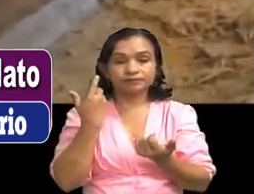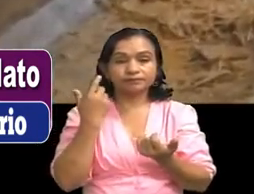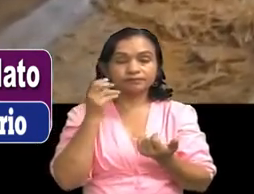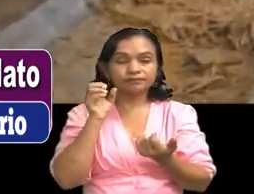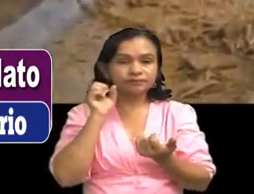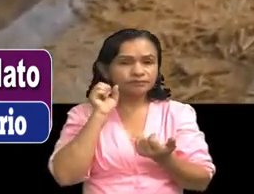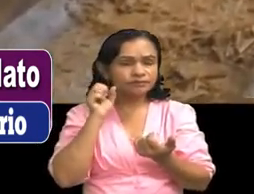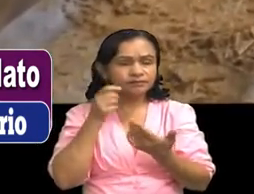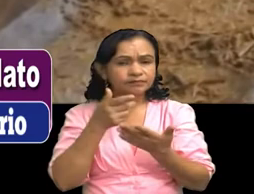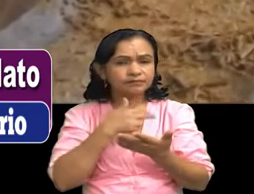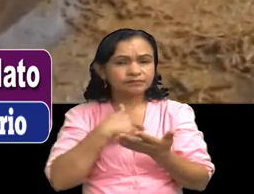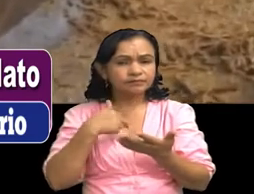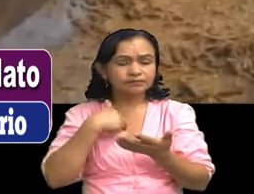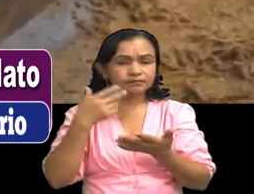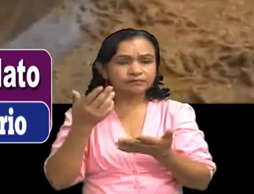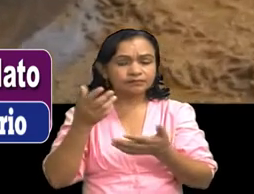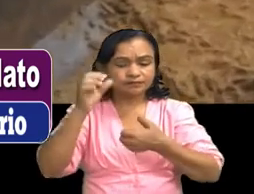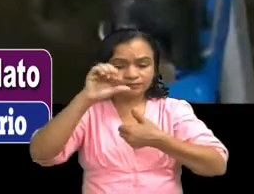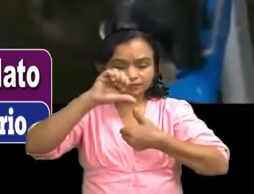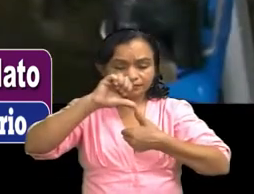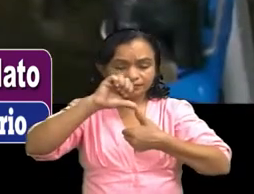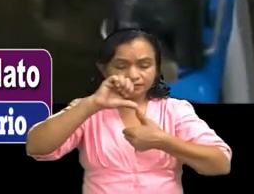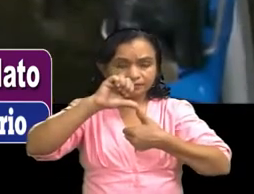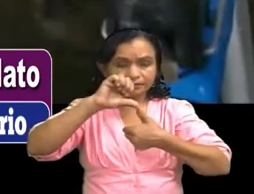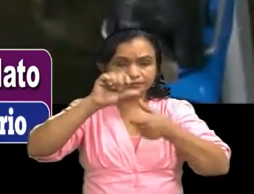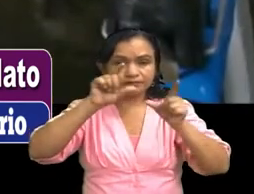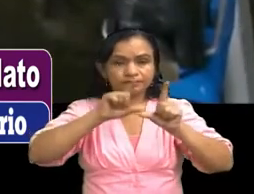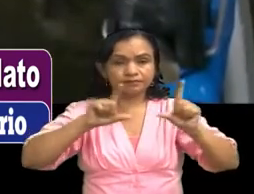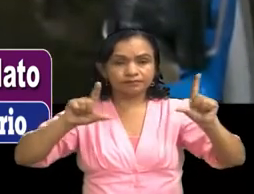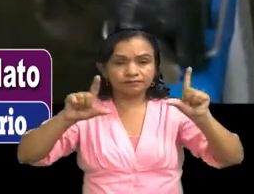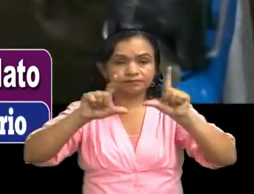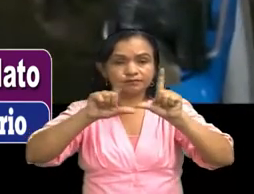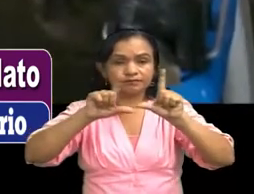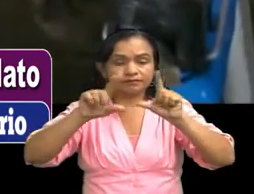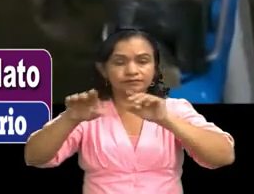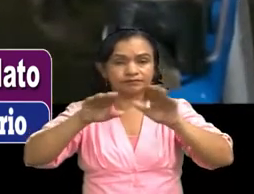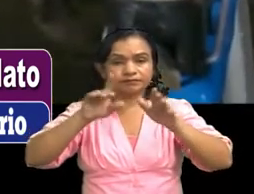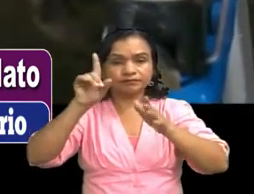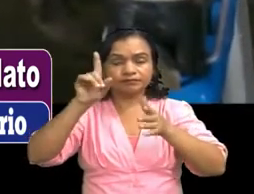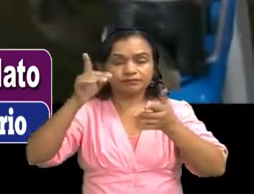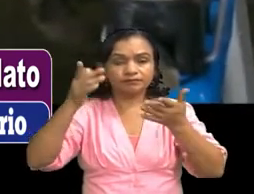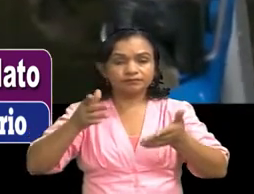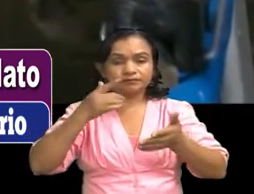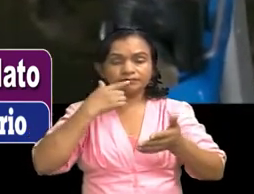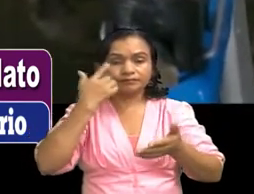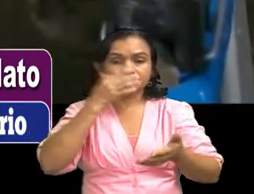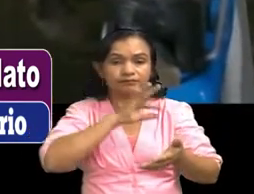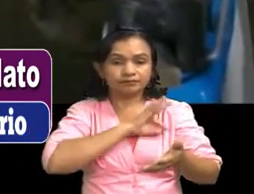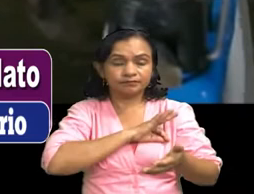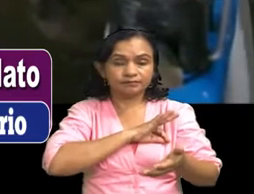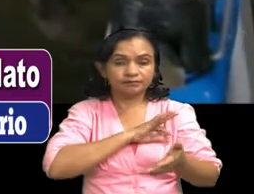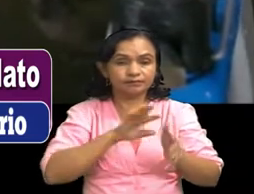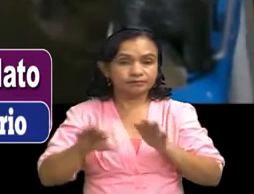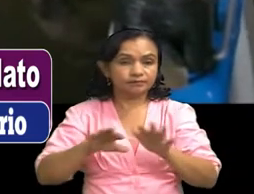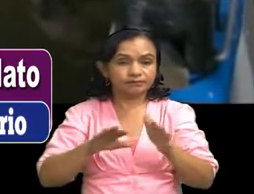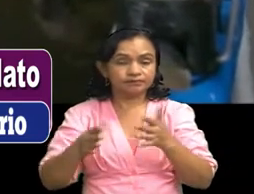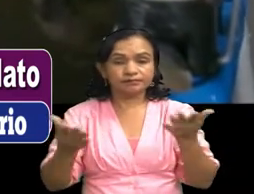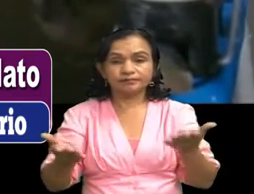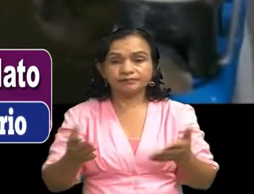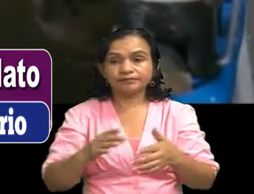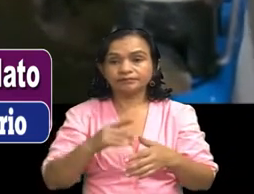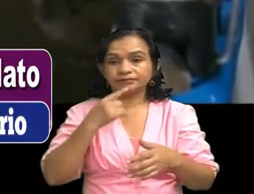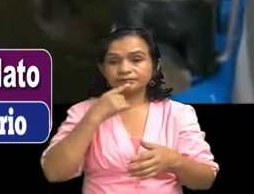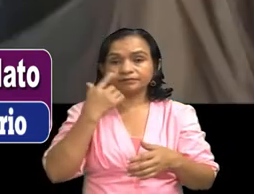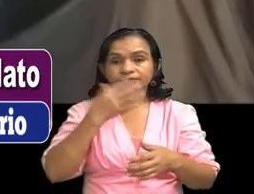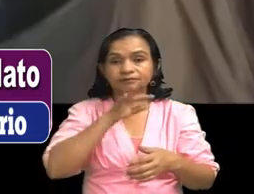Centroamérica. Y hay lugares de que le hemos aperturado, pero no han podido mandar una libre carne. Chile. Ok. Chile